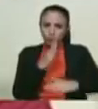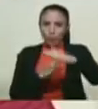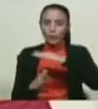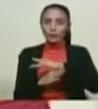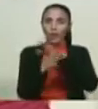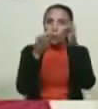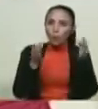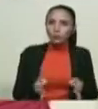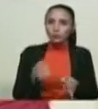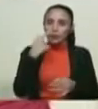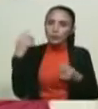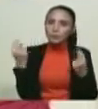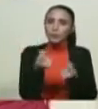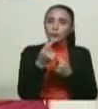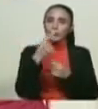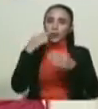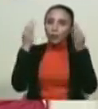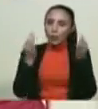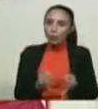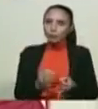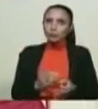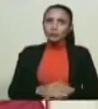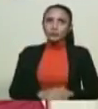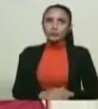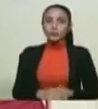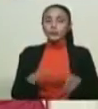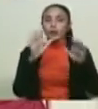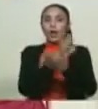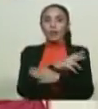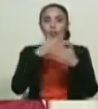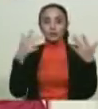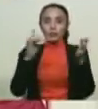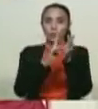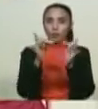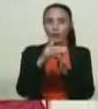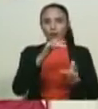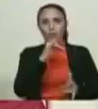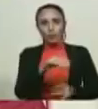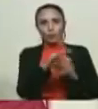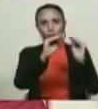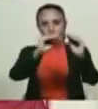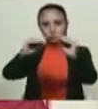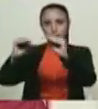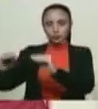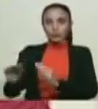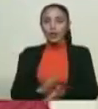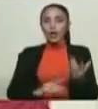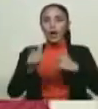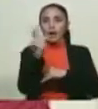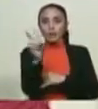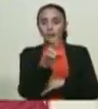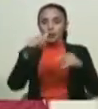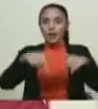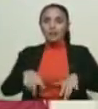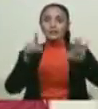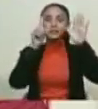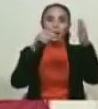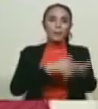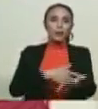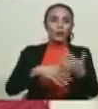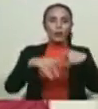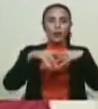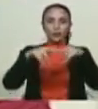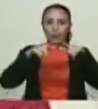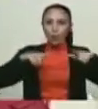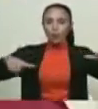Castro Soteldo, vamos a acelerar. Y el 18 de abril... anuncio, Venezuela llega a 6 millones de hectáreas